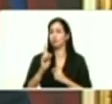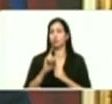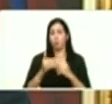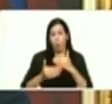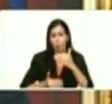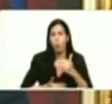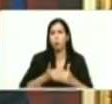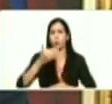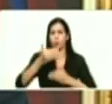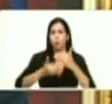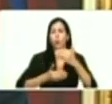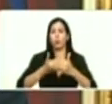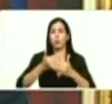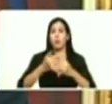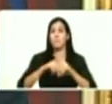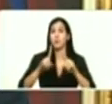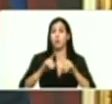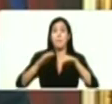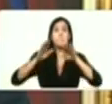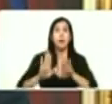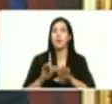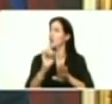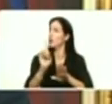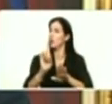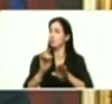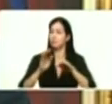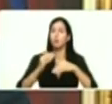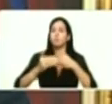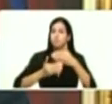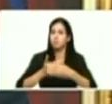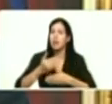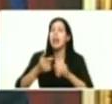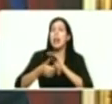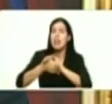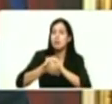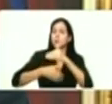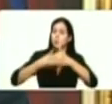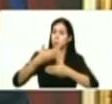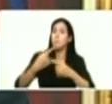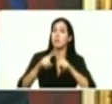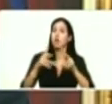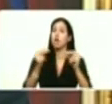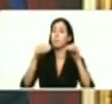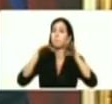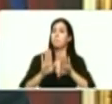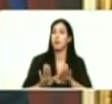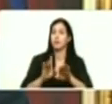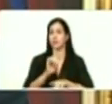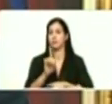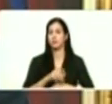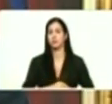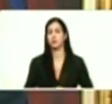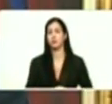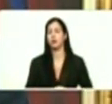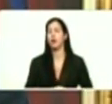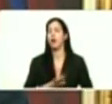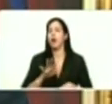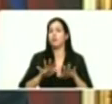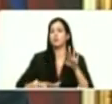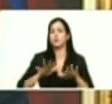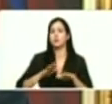pero no deben detenerse más nunca porque a veces activamos buenas